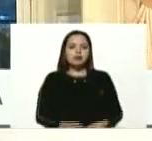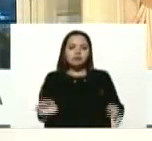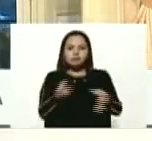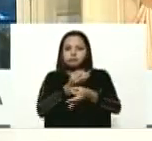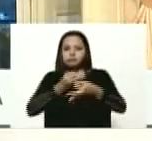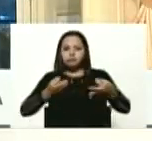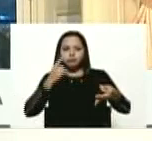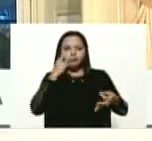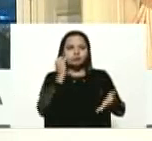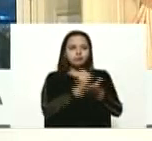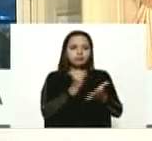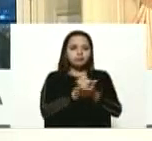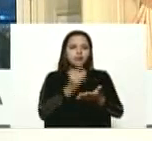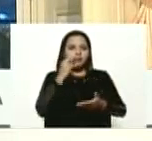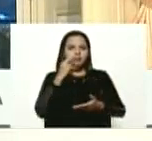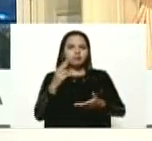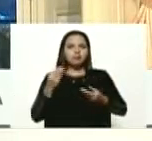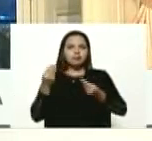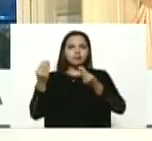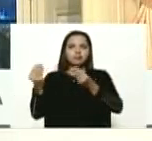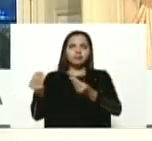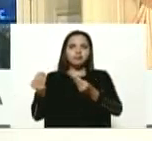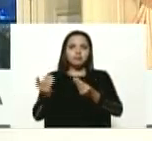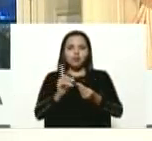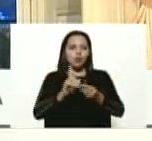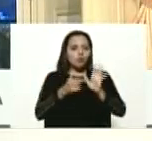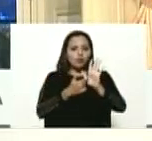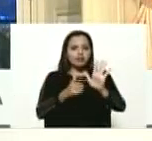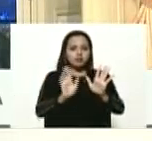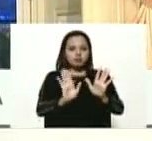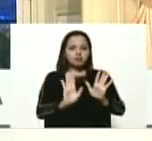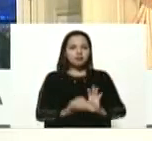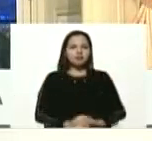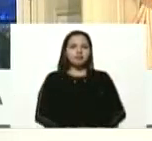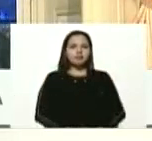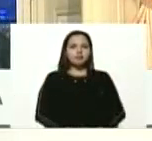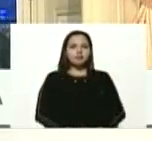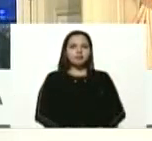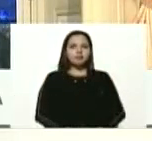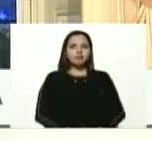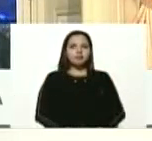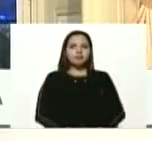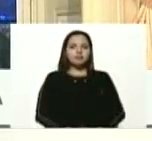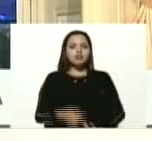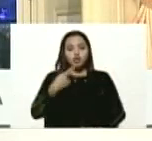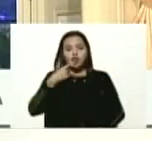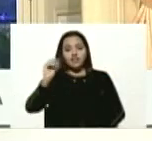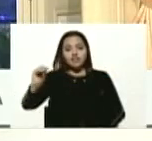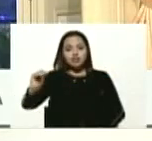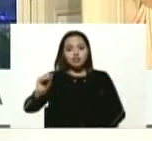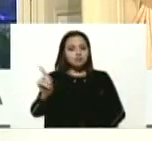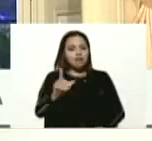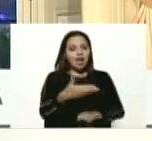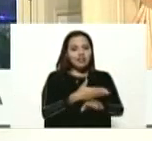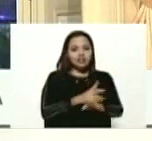Excelente, mira lo que nos llegó ahorita, miren, no lo pongan todavía, cuando yo les diga, no se